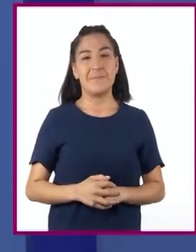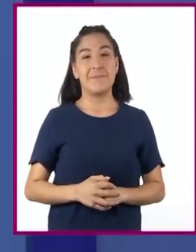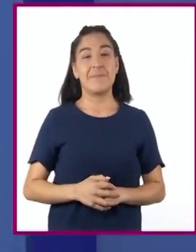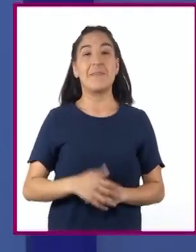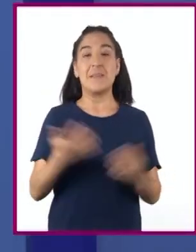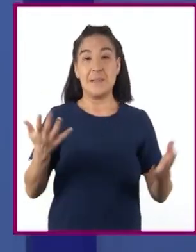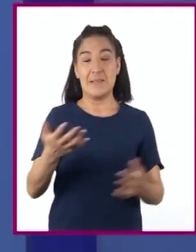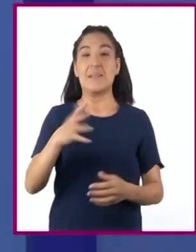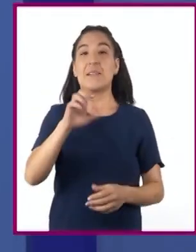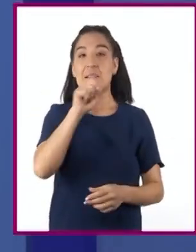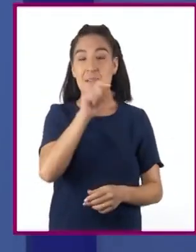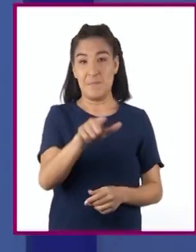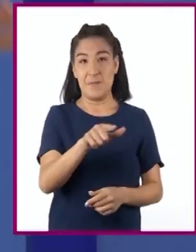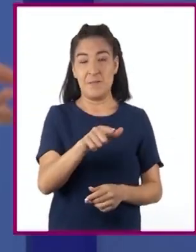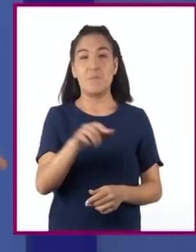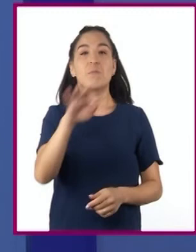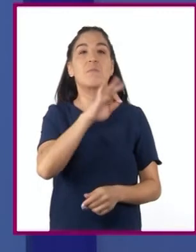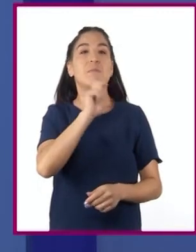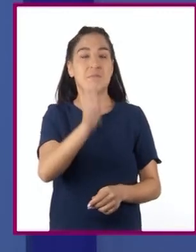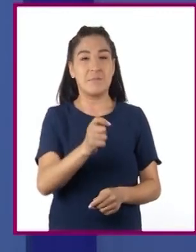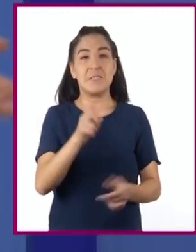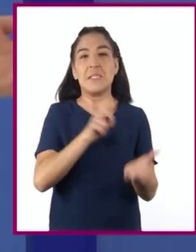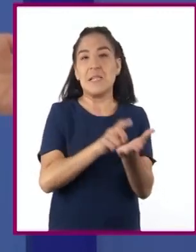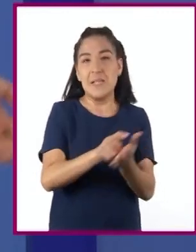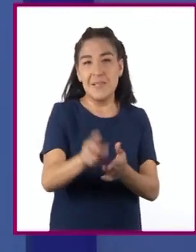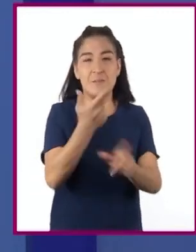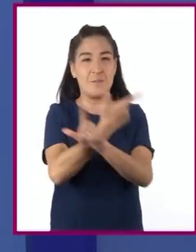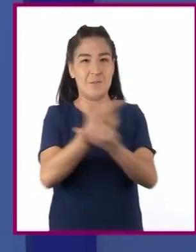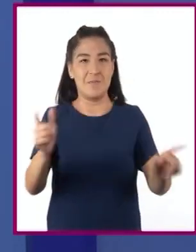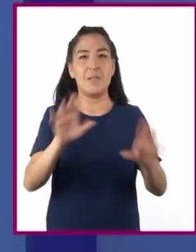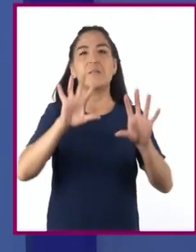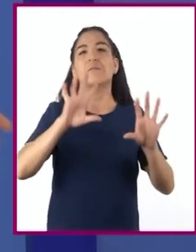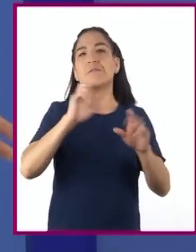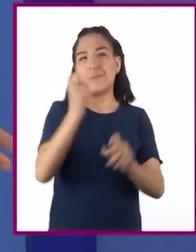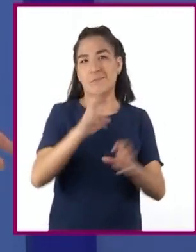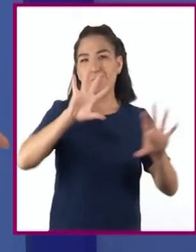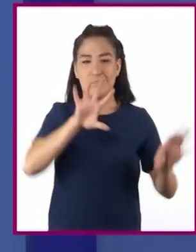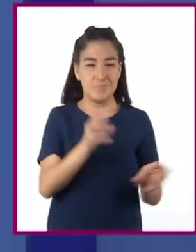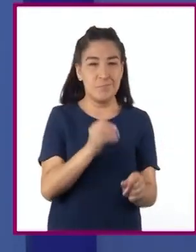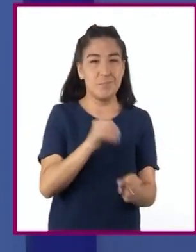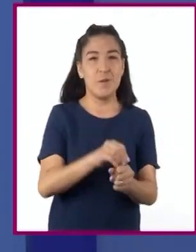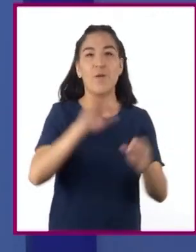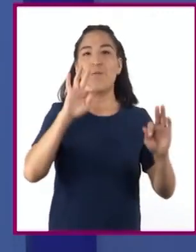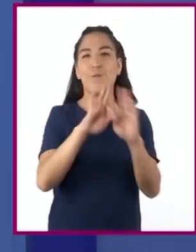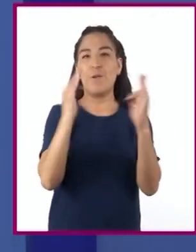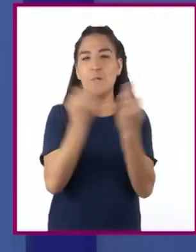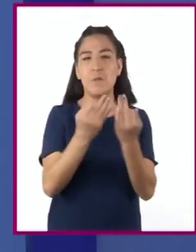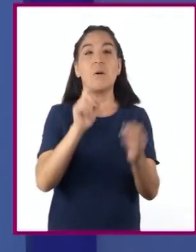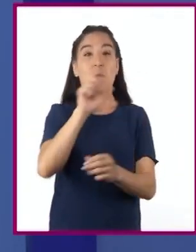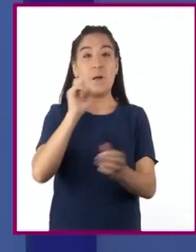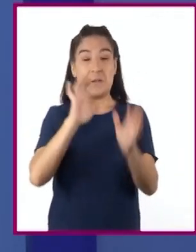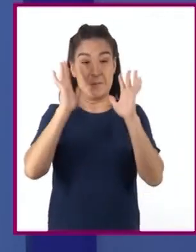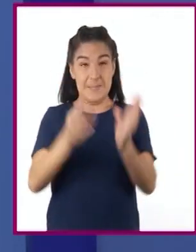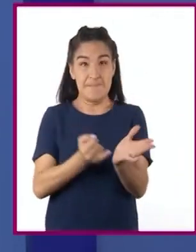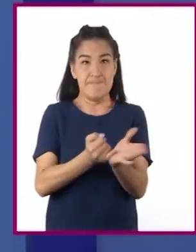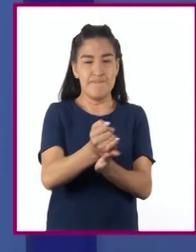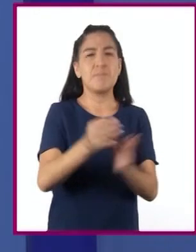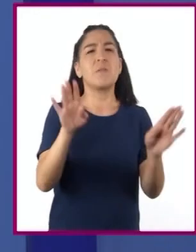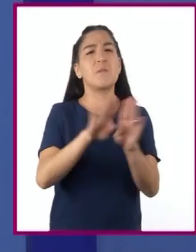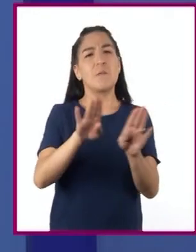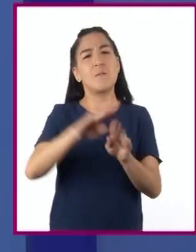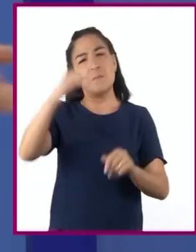Tenemos el derecho de la libertad en todas estas formas y lo ejercemos cuando decidimos cómo